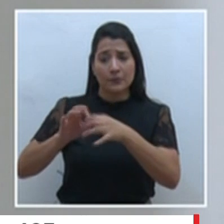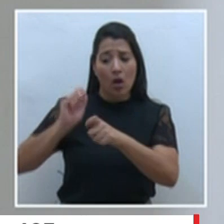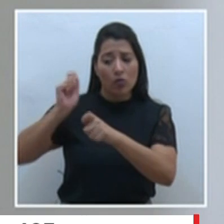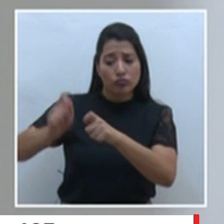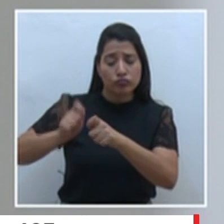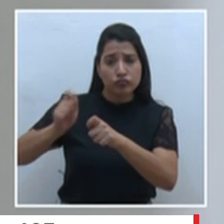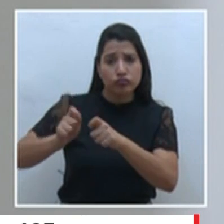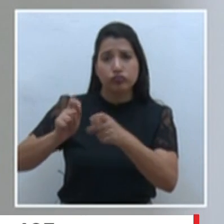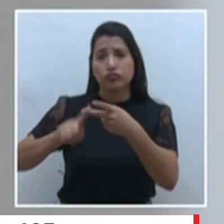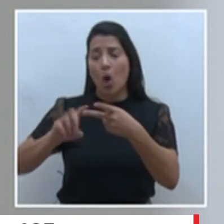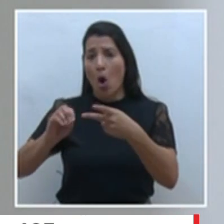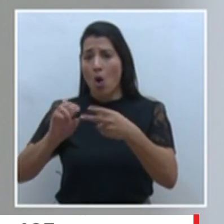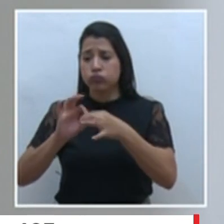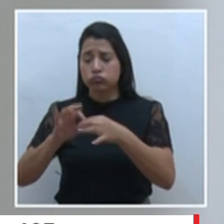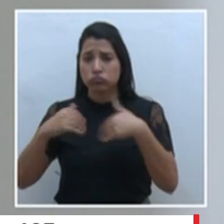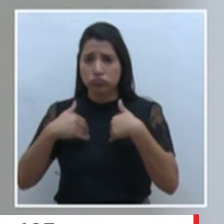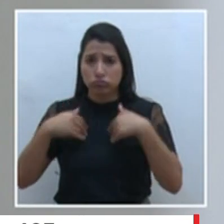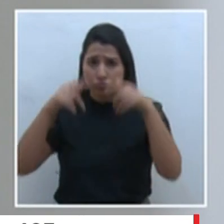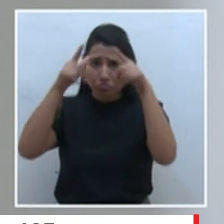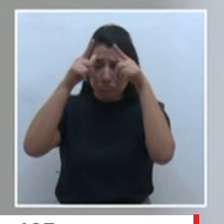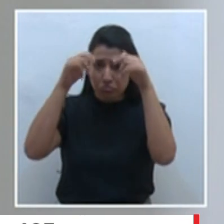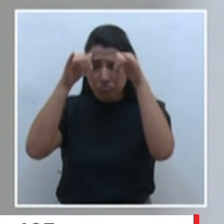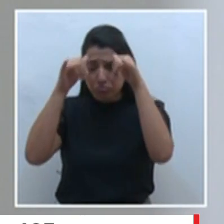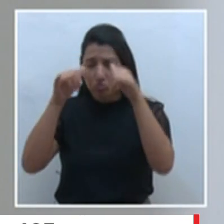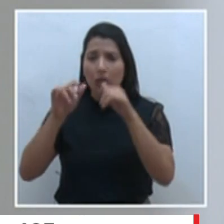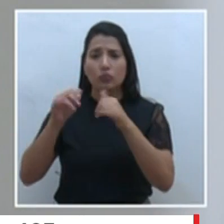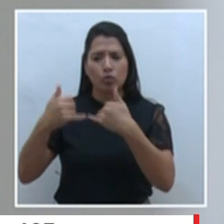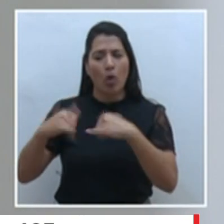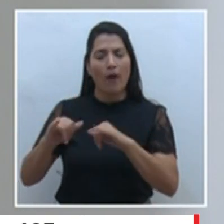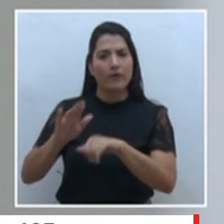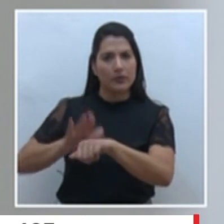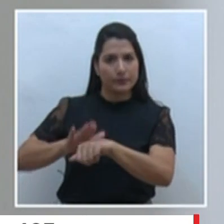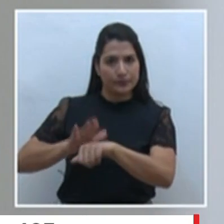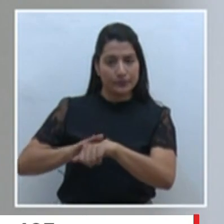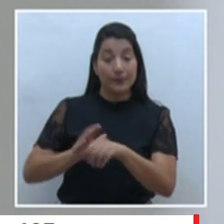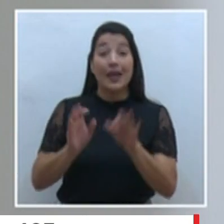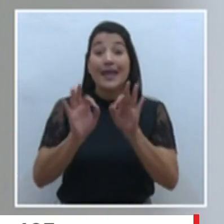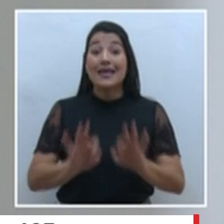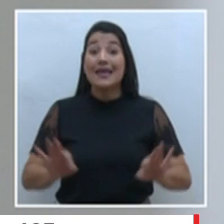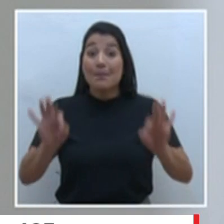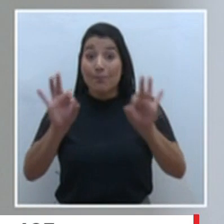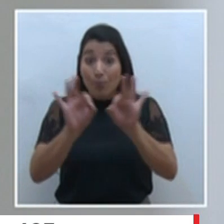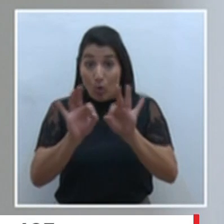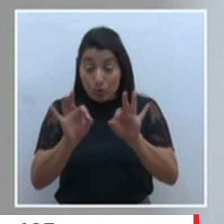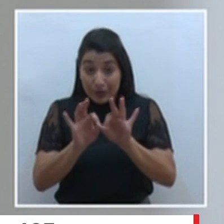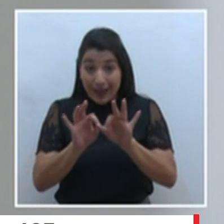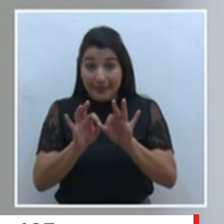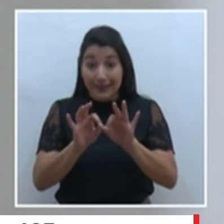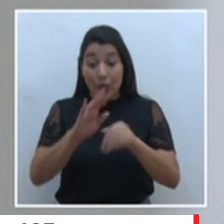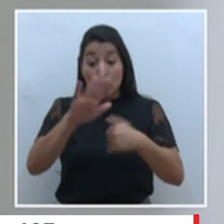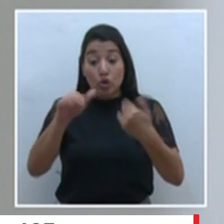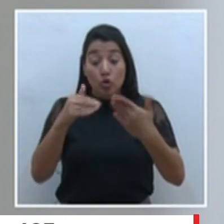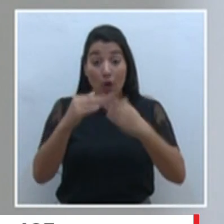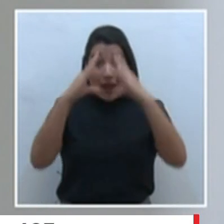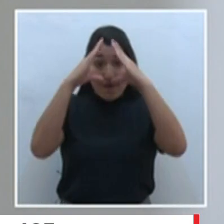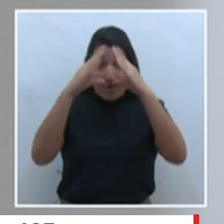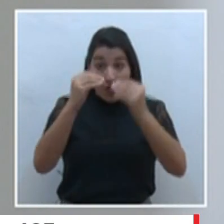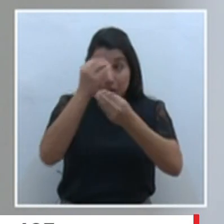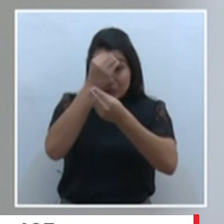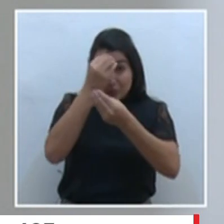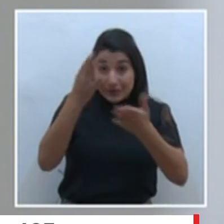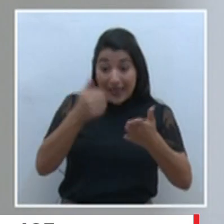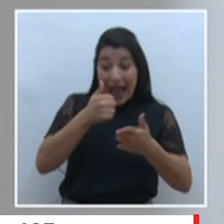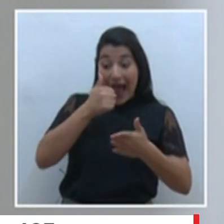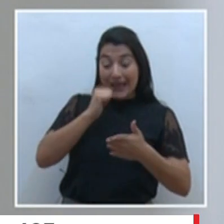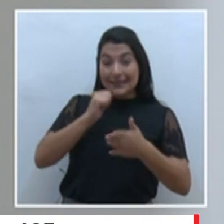autoridades competentes. Es importante mencionar que estas actividades anunciadas ayer rigen a partir de hoy a